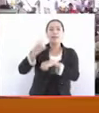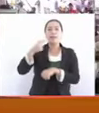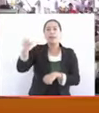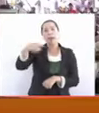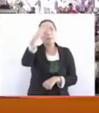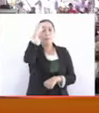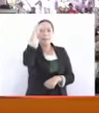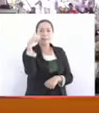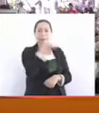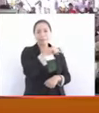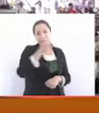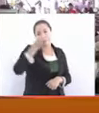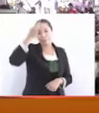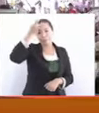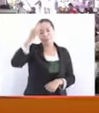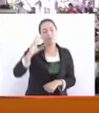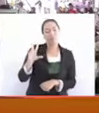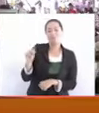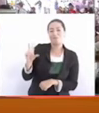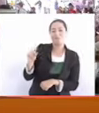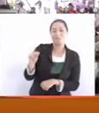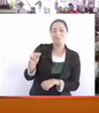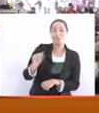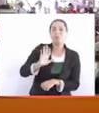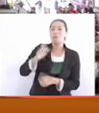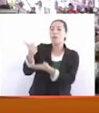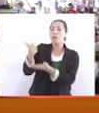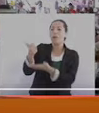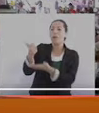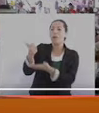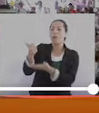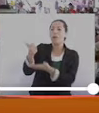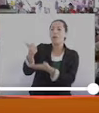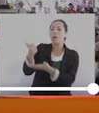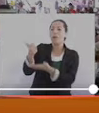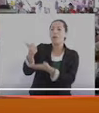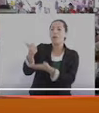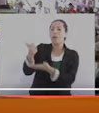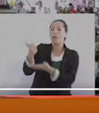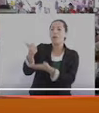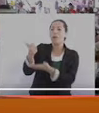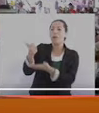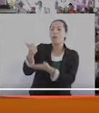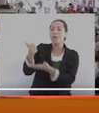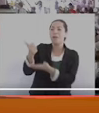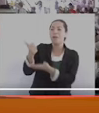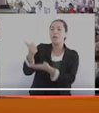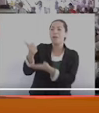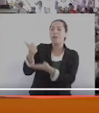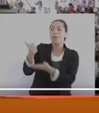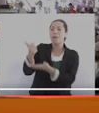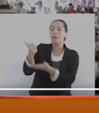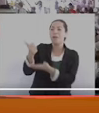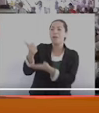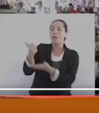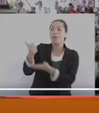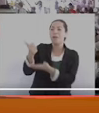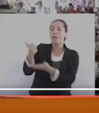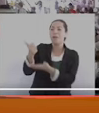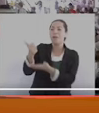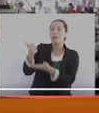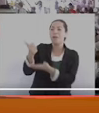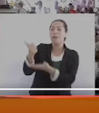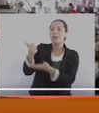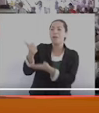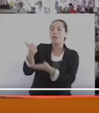ayudado, son promotores. Pues ahí tienen, esa es, el